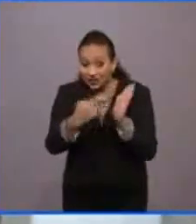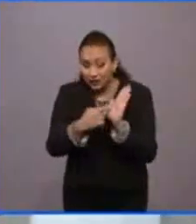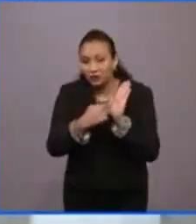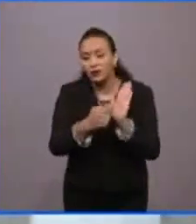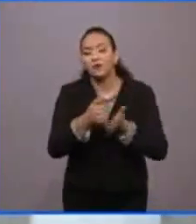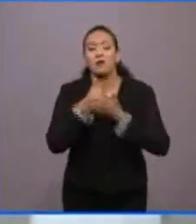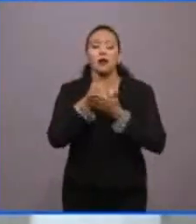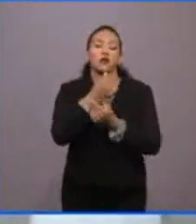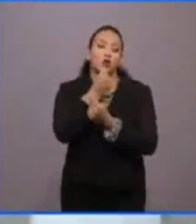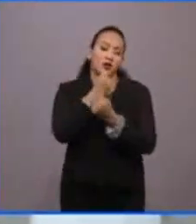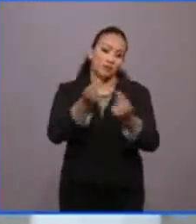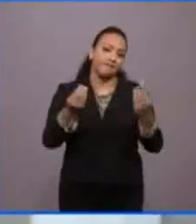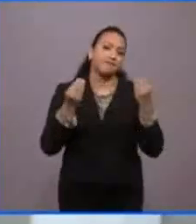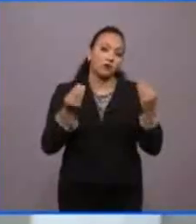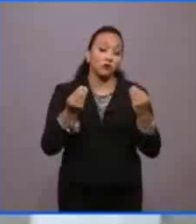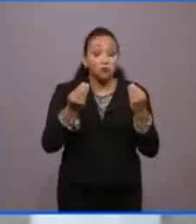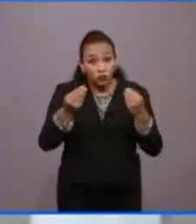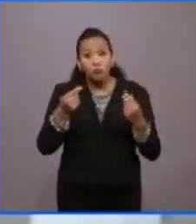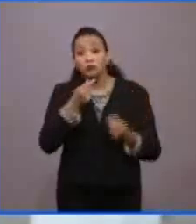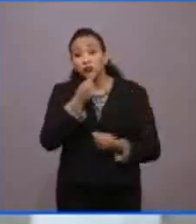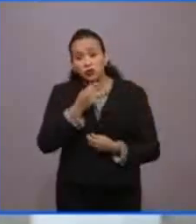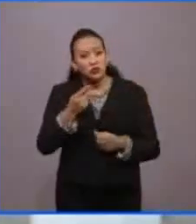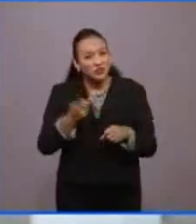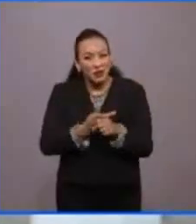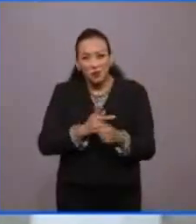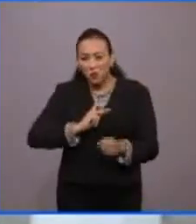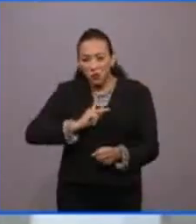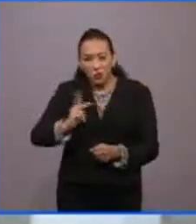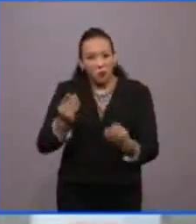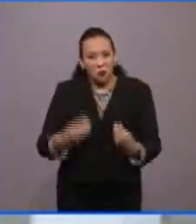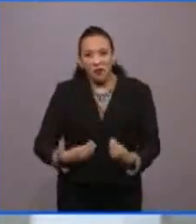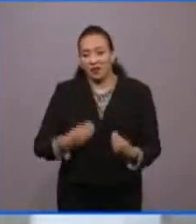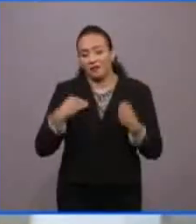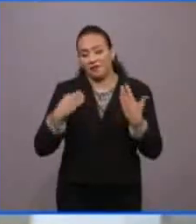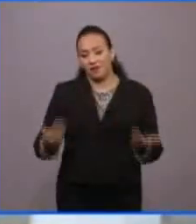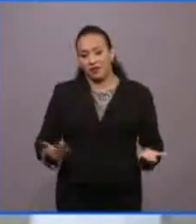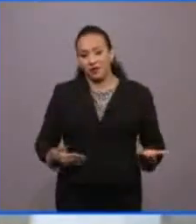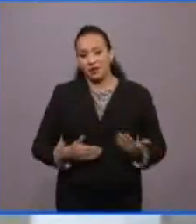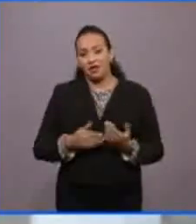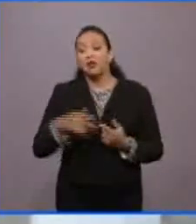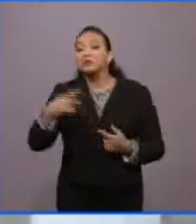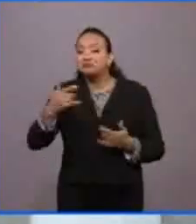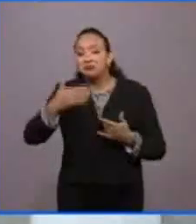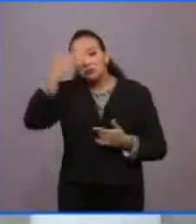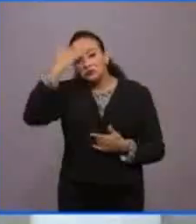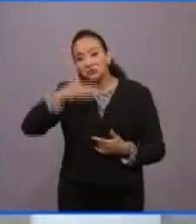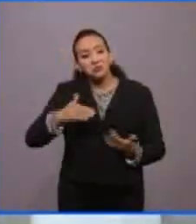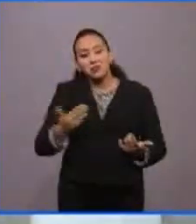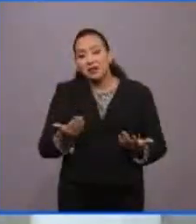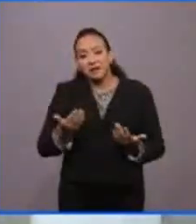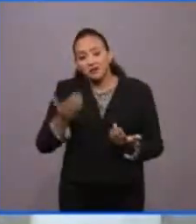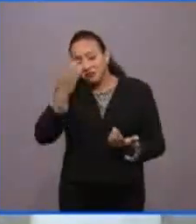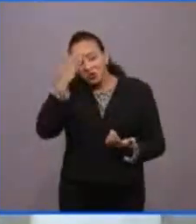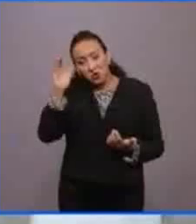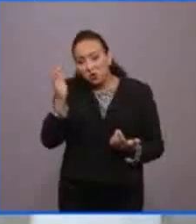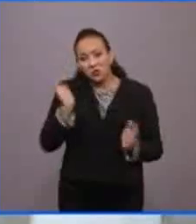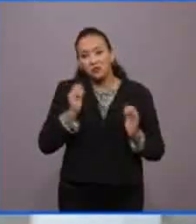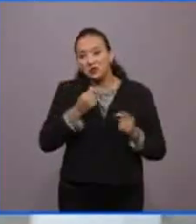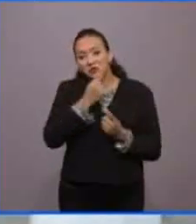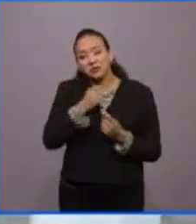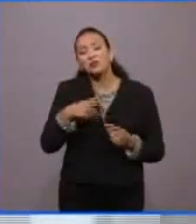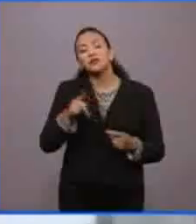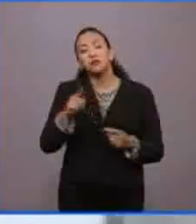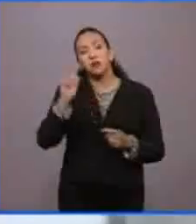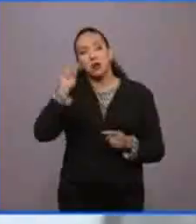niños y niñas que están pasando por esto y no se conoce su historia. Espero ser un